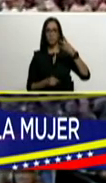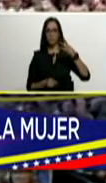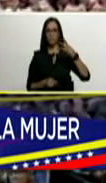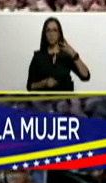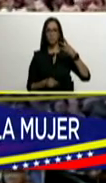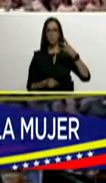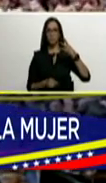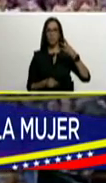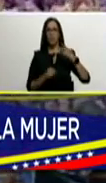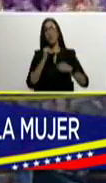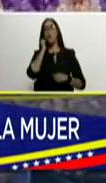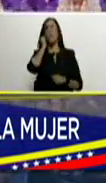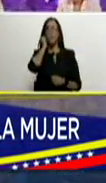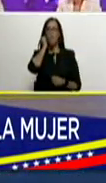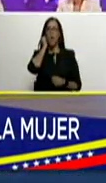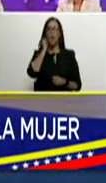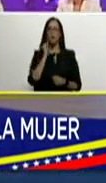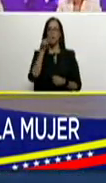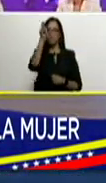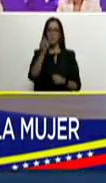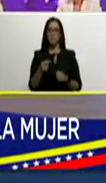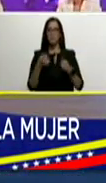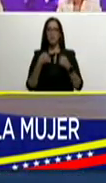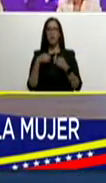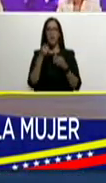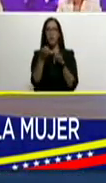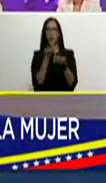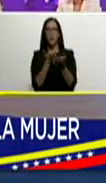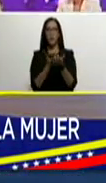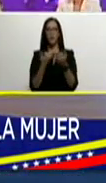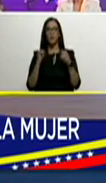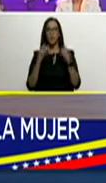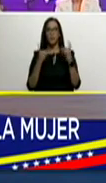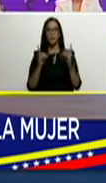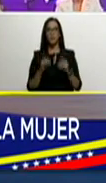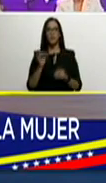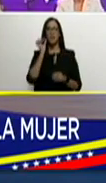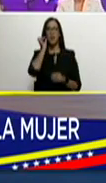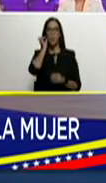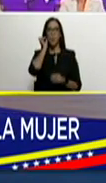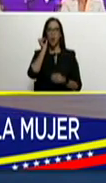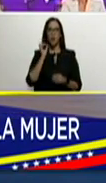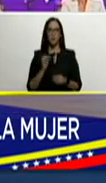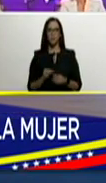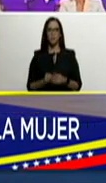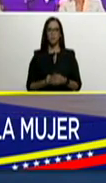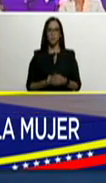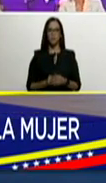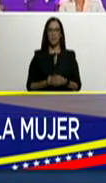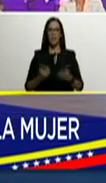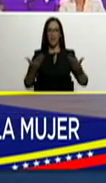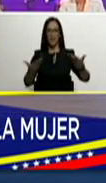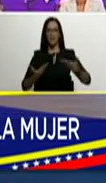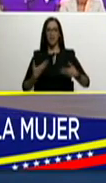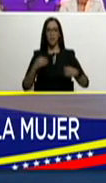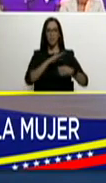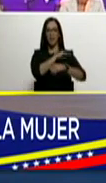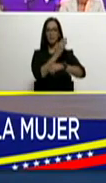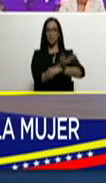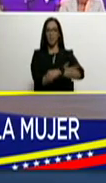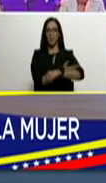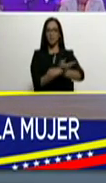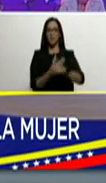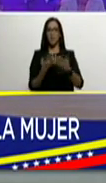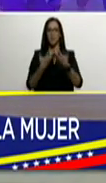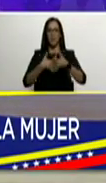mujer sujeto económico independiente. La mujer es la que trae más fuerza para el